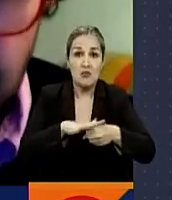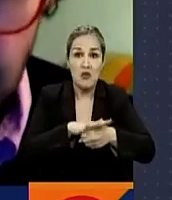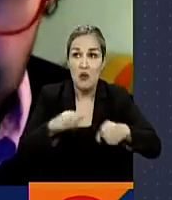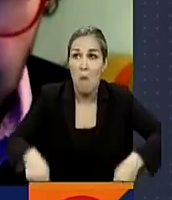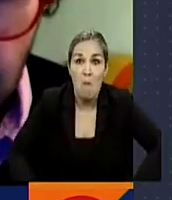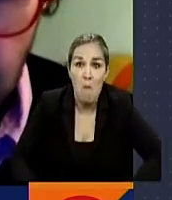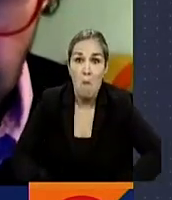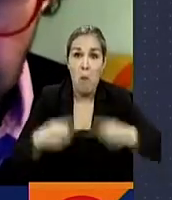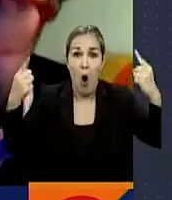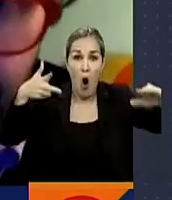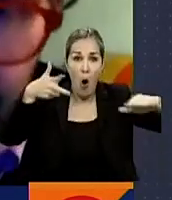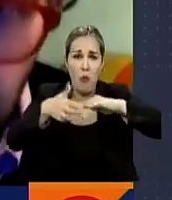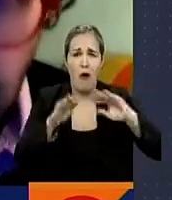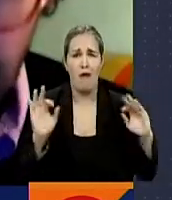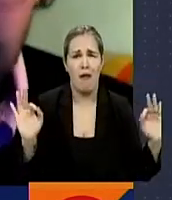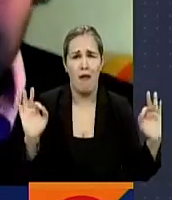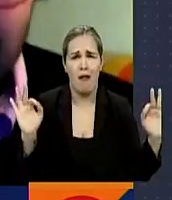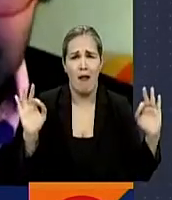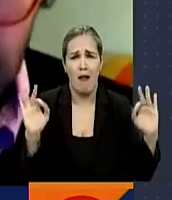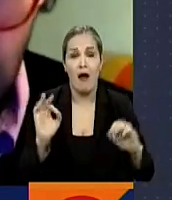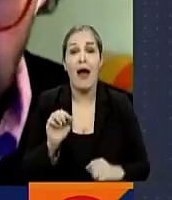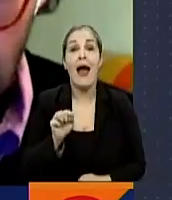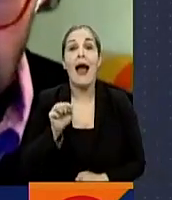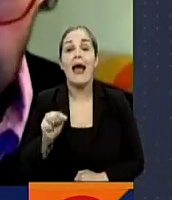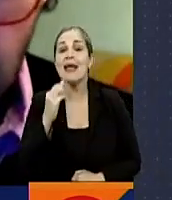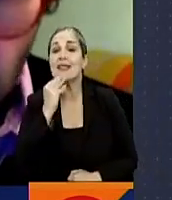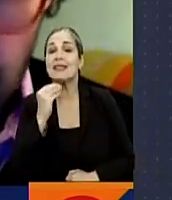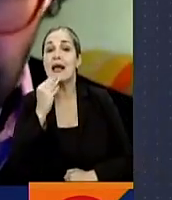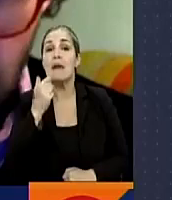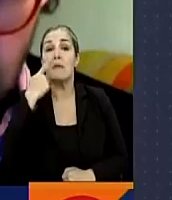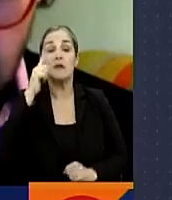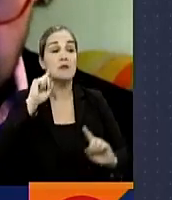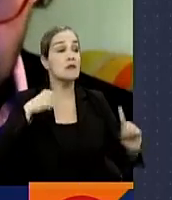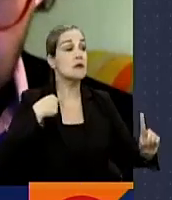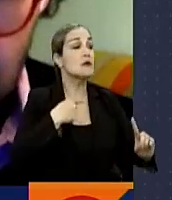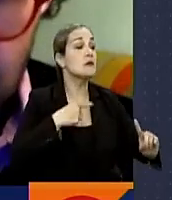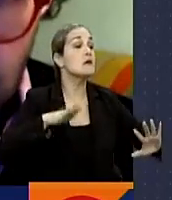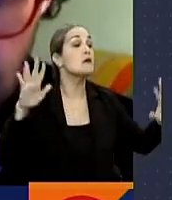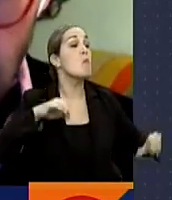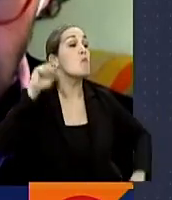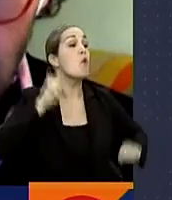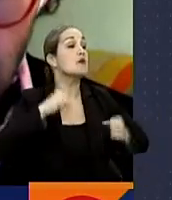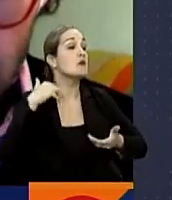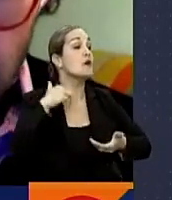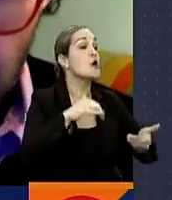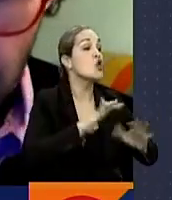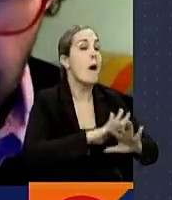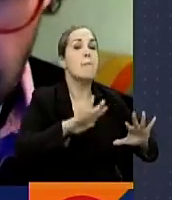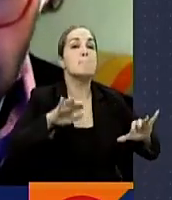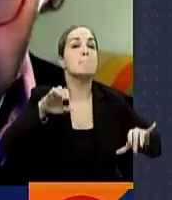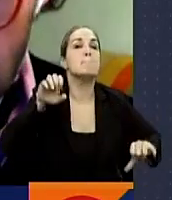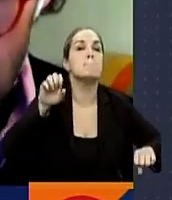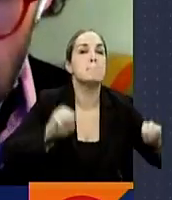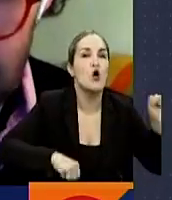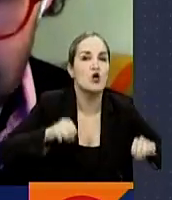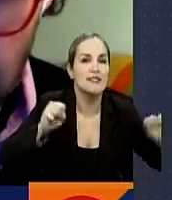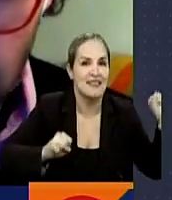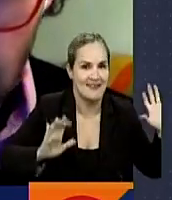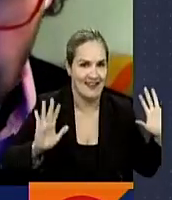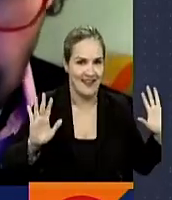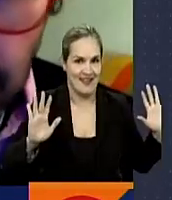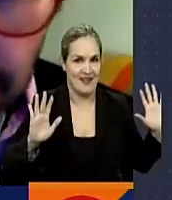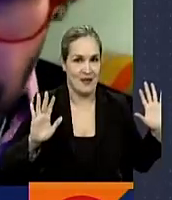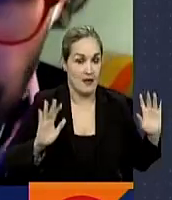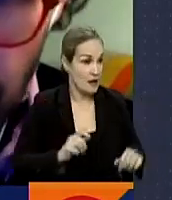Israel es básicamente proferir una amenaza de cortar los servicios de exportación En caso de que Gustavo